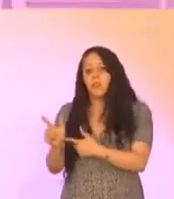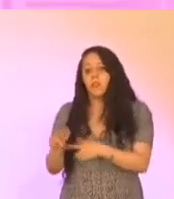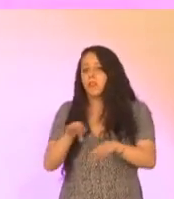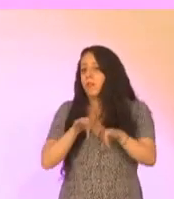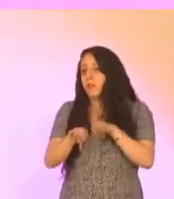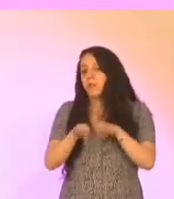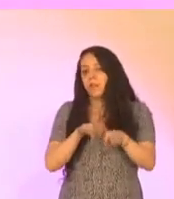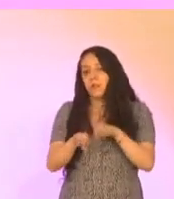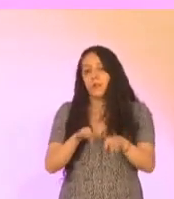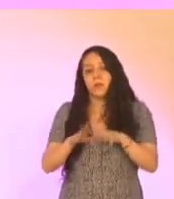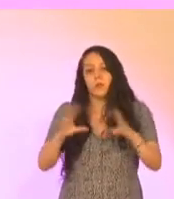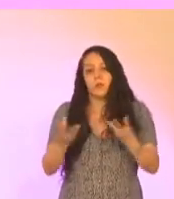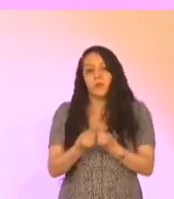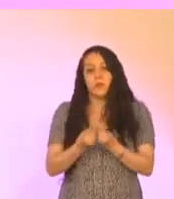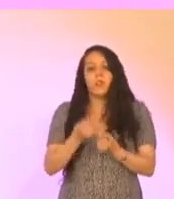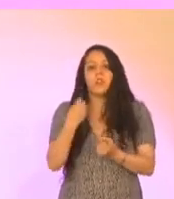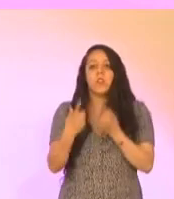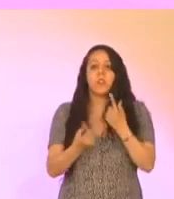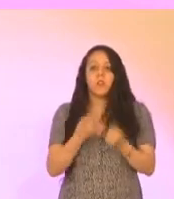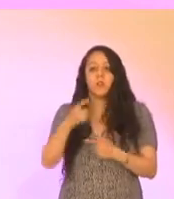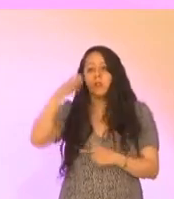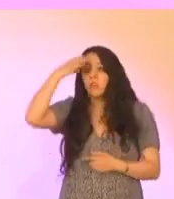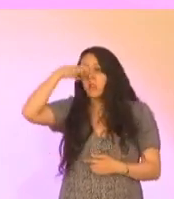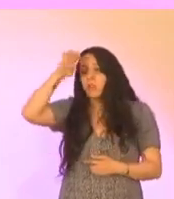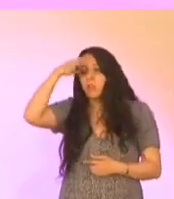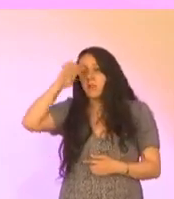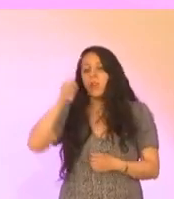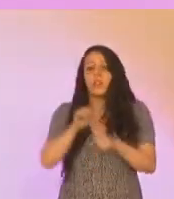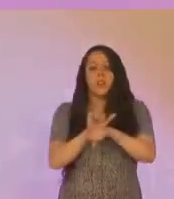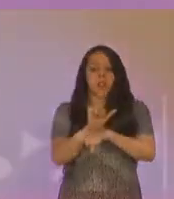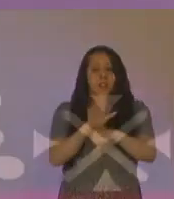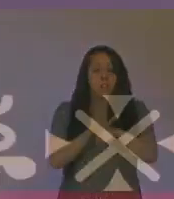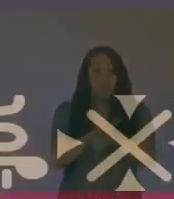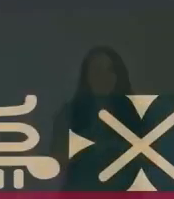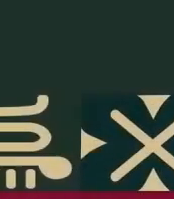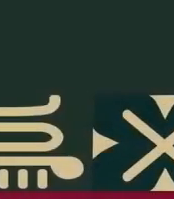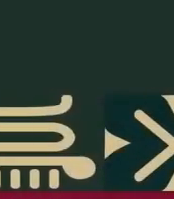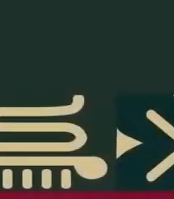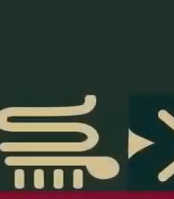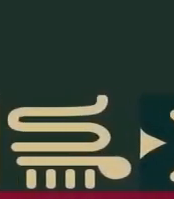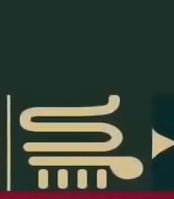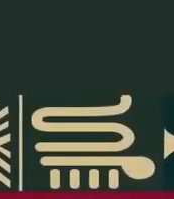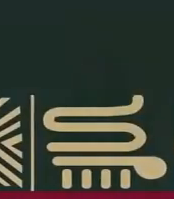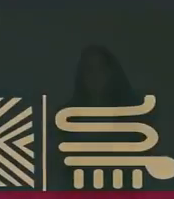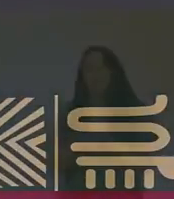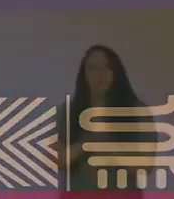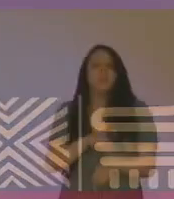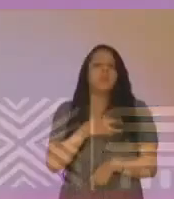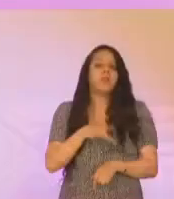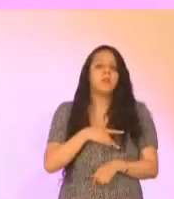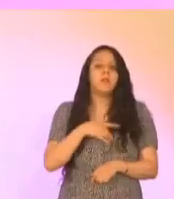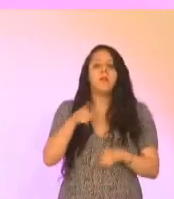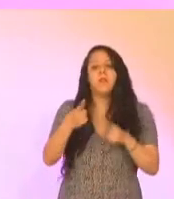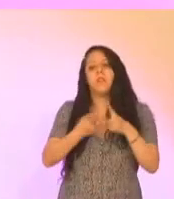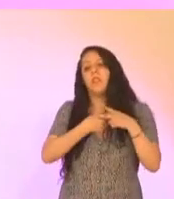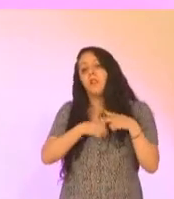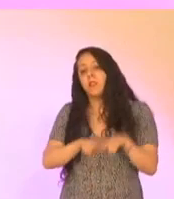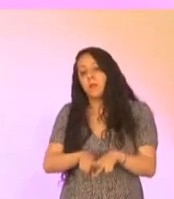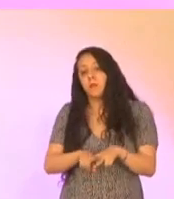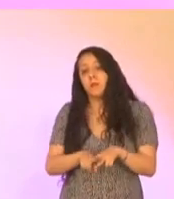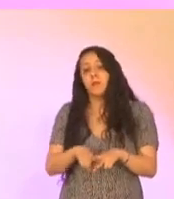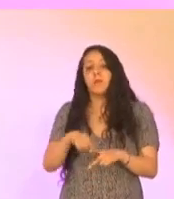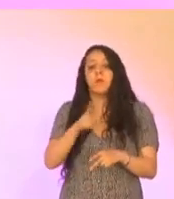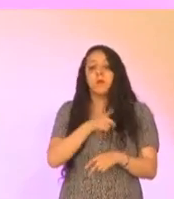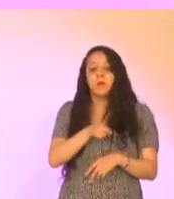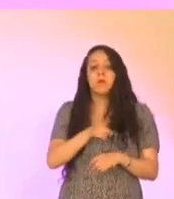experiencias pandémicas de nuestros autores entonces empezamos desde a ver dónde